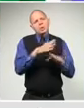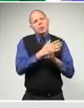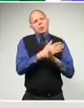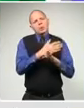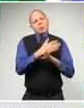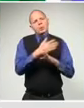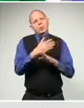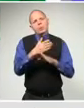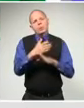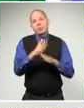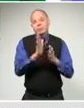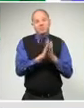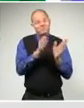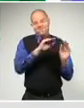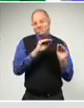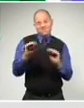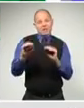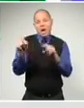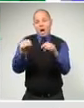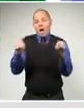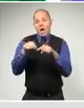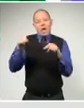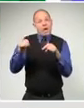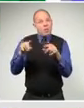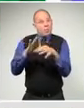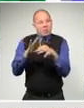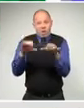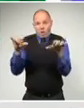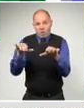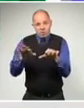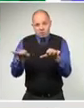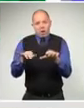intensiva, en ese tiempo que estuvo